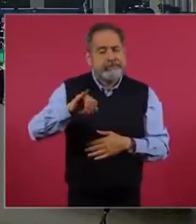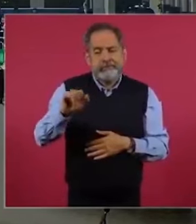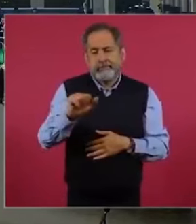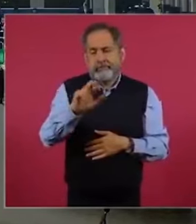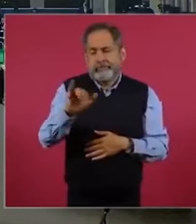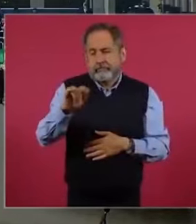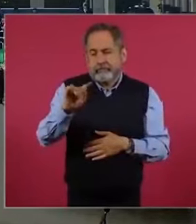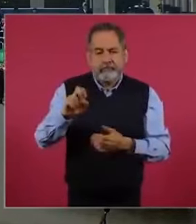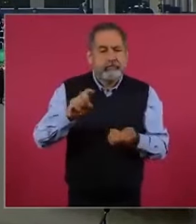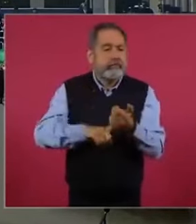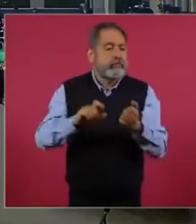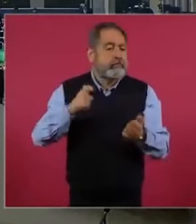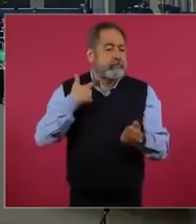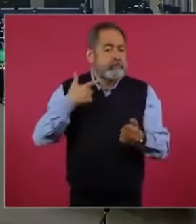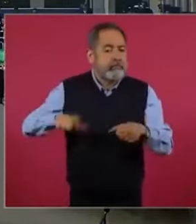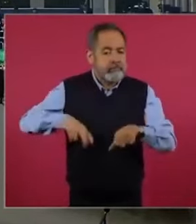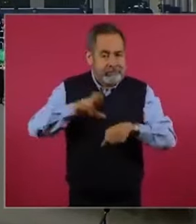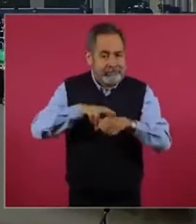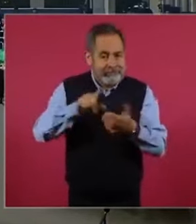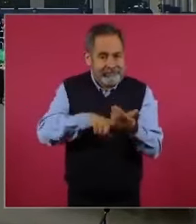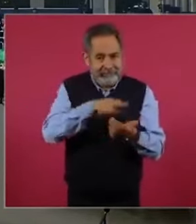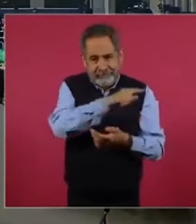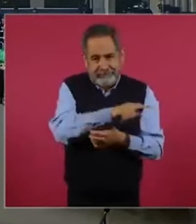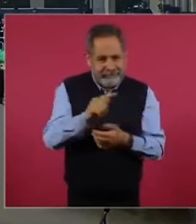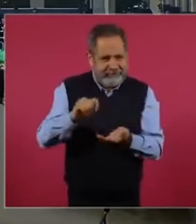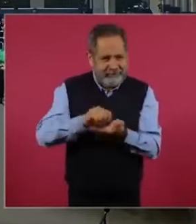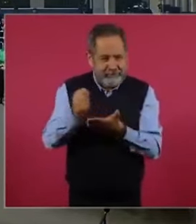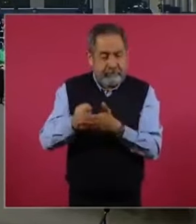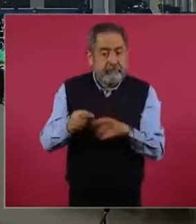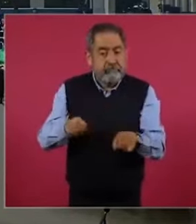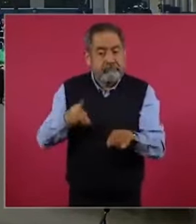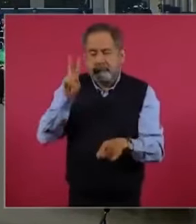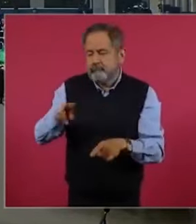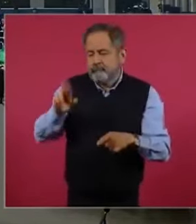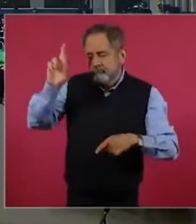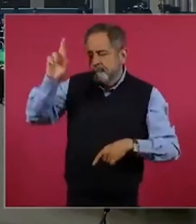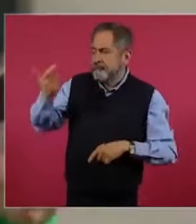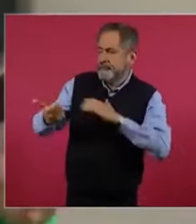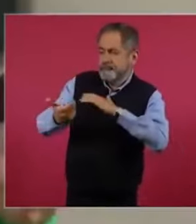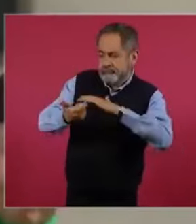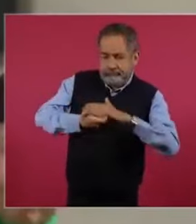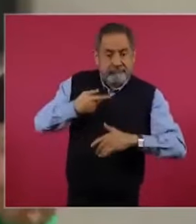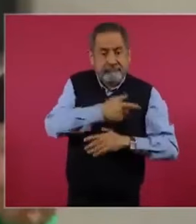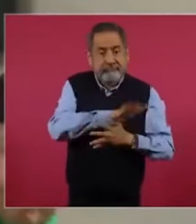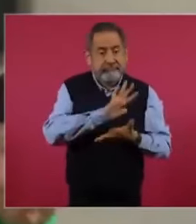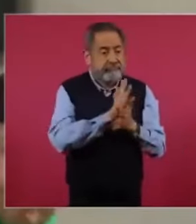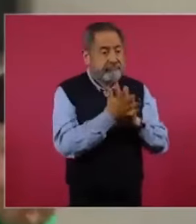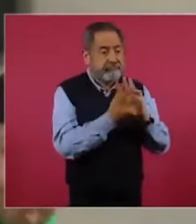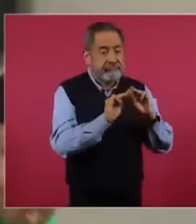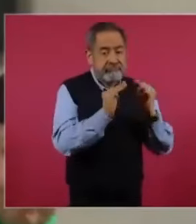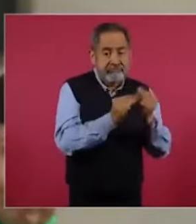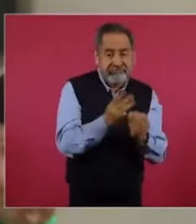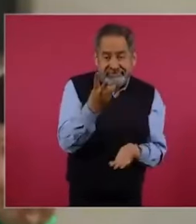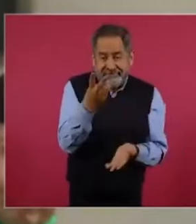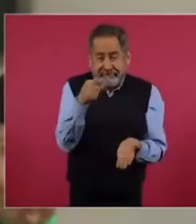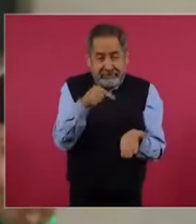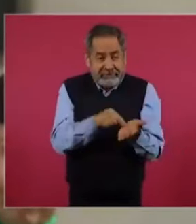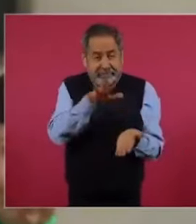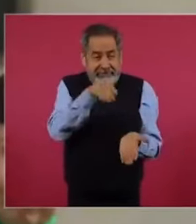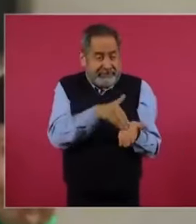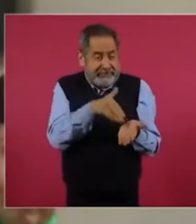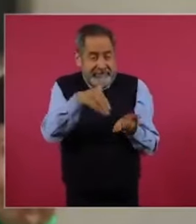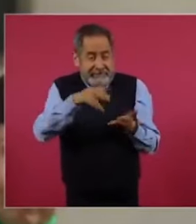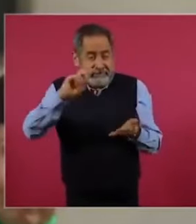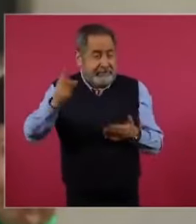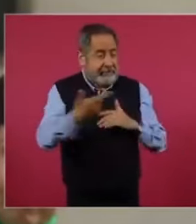presidente Andrés Manuel López Obrador quien ha negado rotundamente que su gobierno haya negociado la liberación de Tomás yarrington ex gobernador